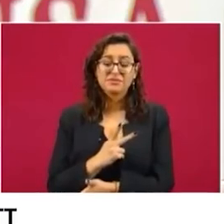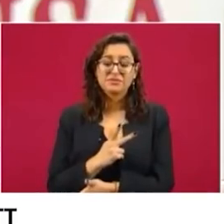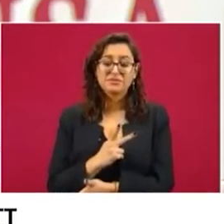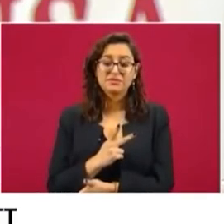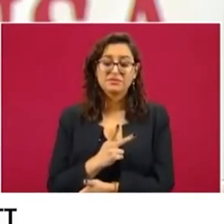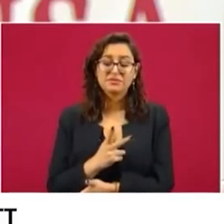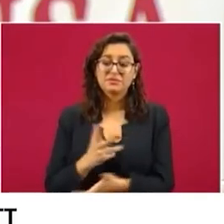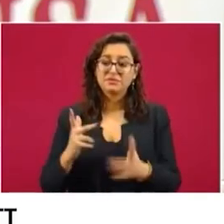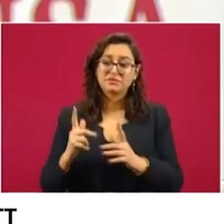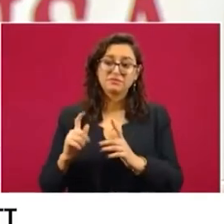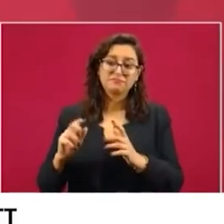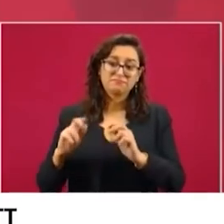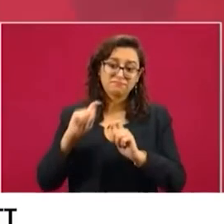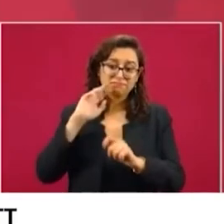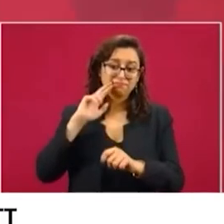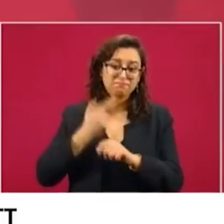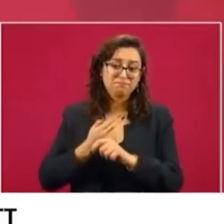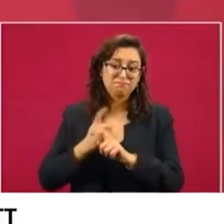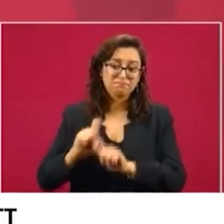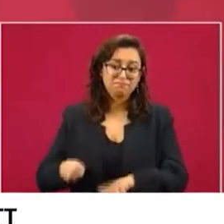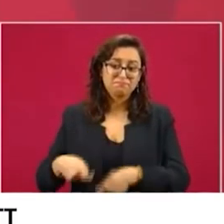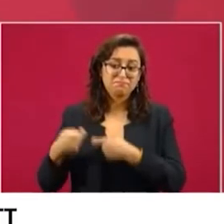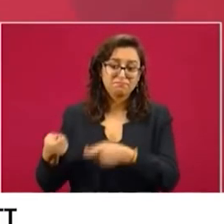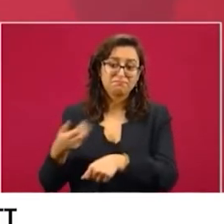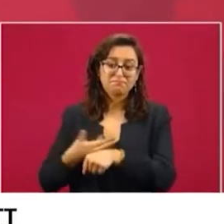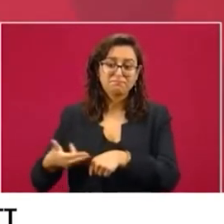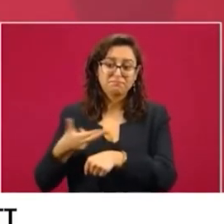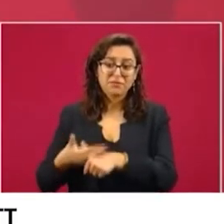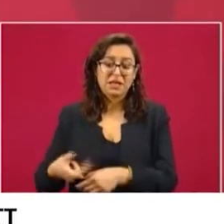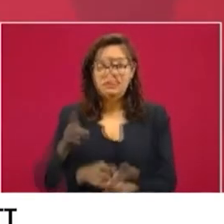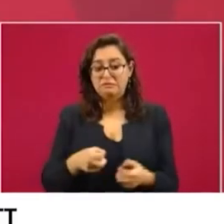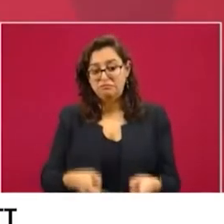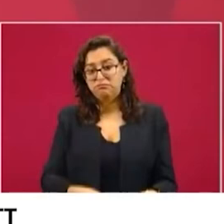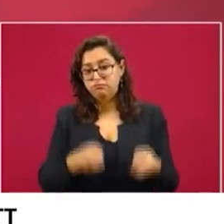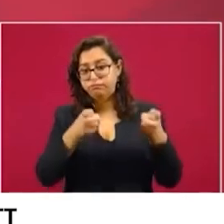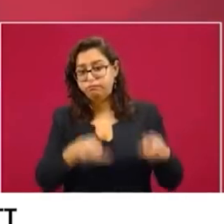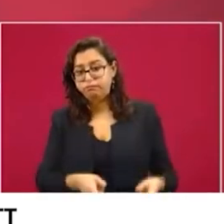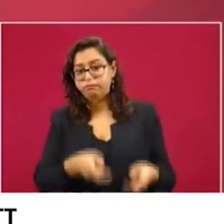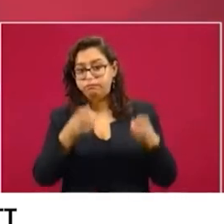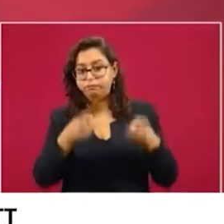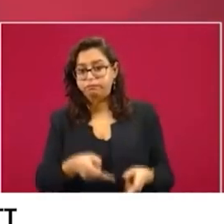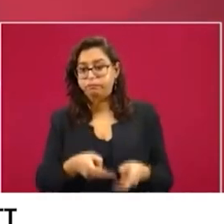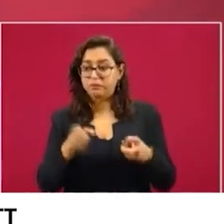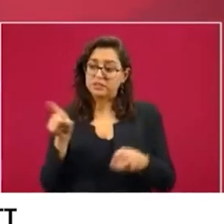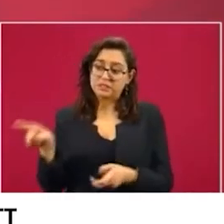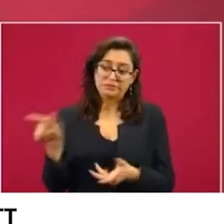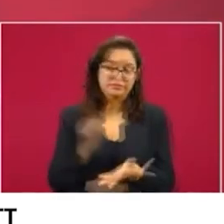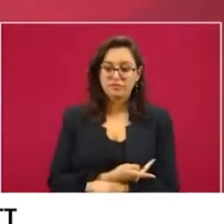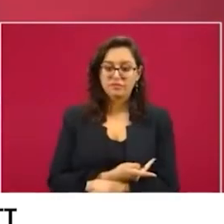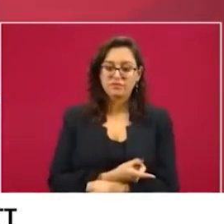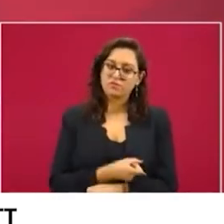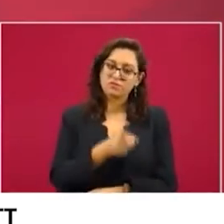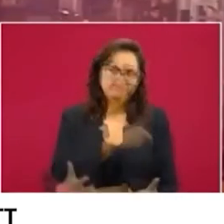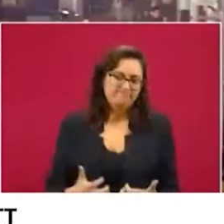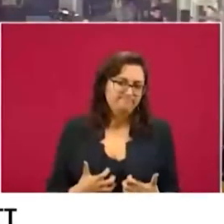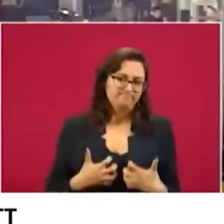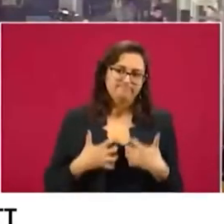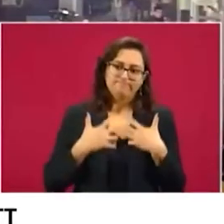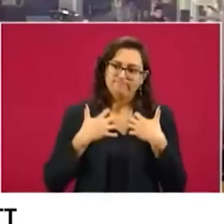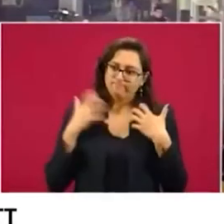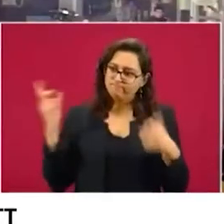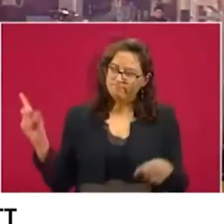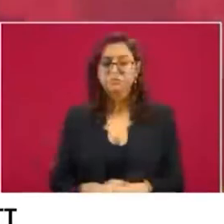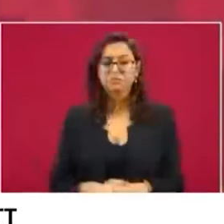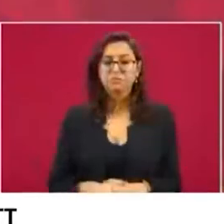desorden pues aquello que había en la comisión federal de electricidad y le tienen ganas a